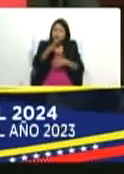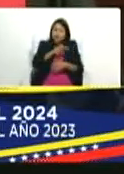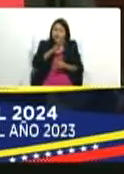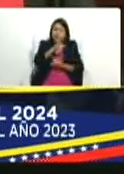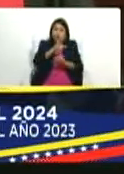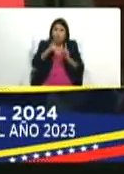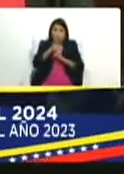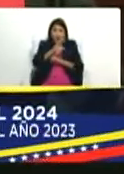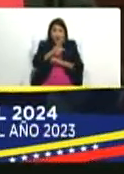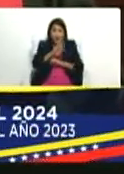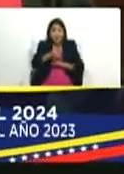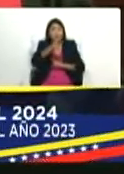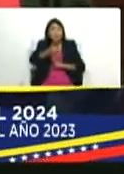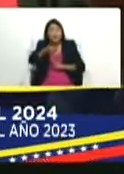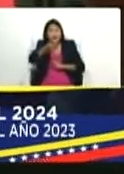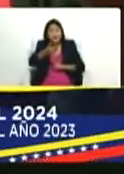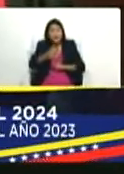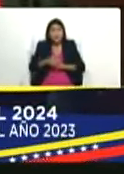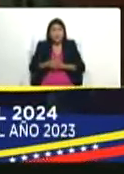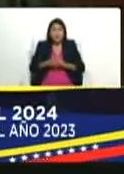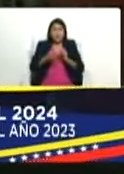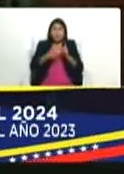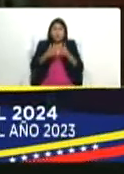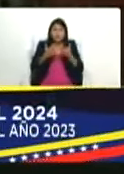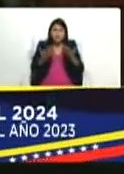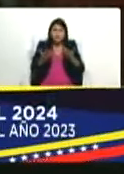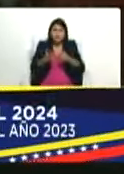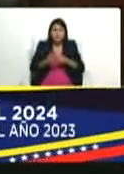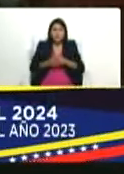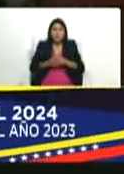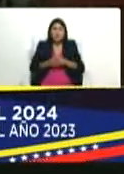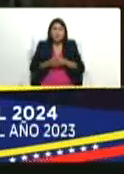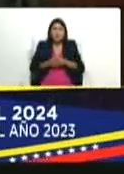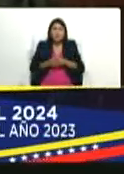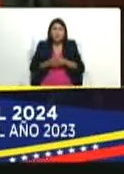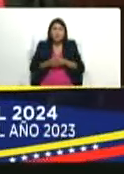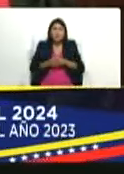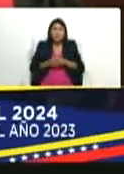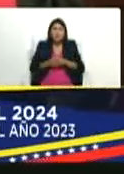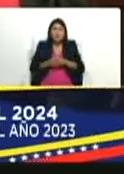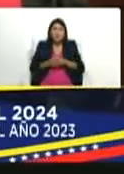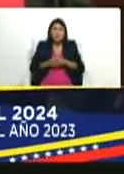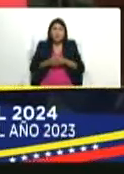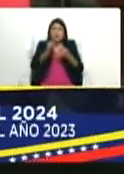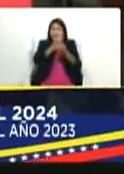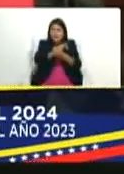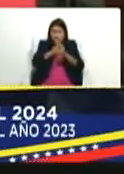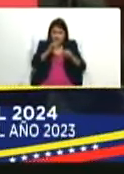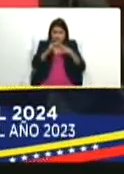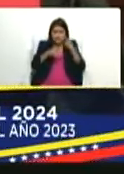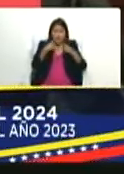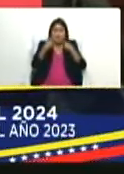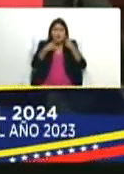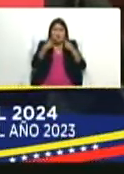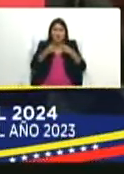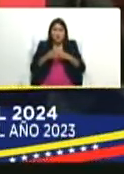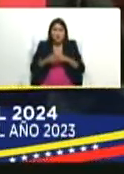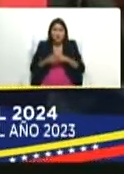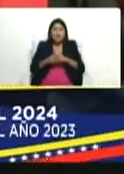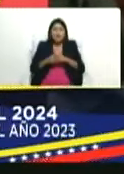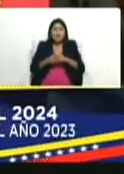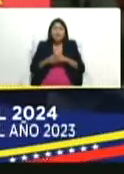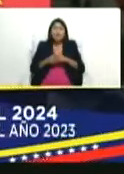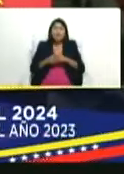culturales. Solo subsistía una independencia político-jurídica formal